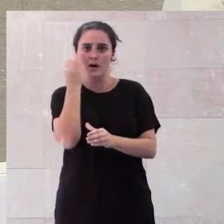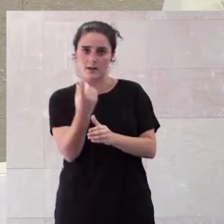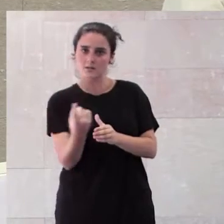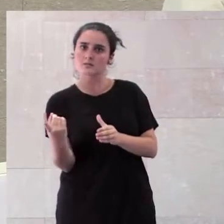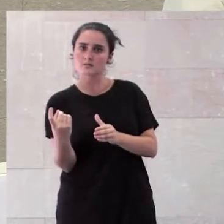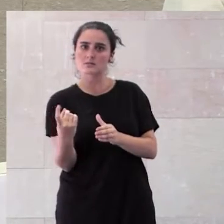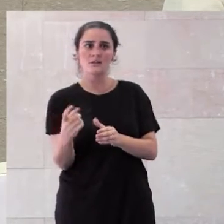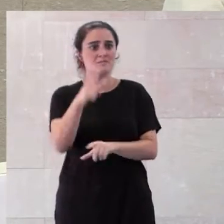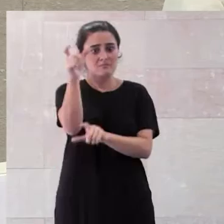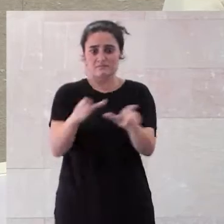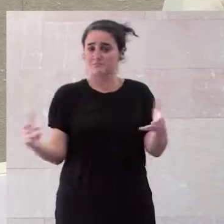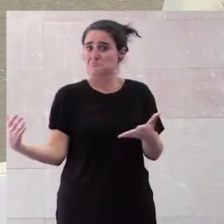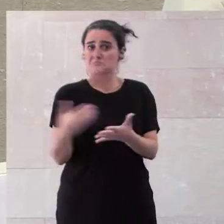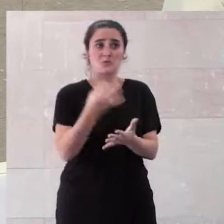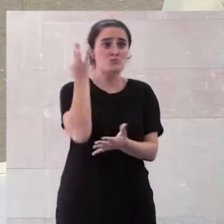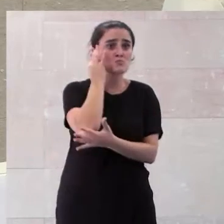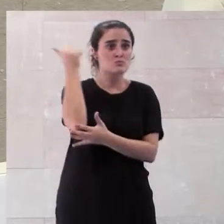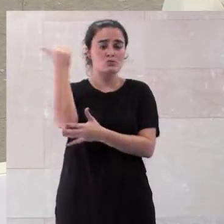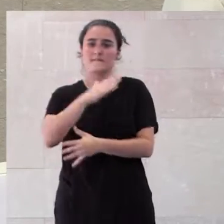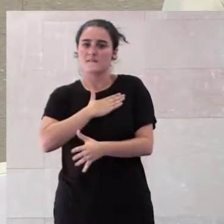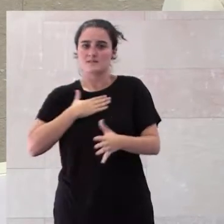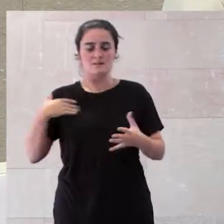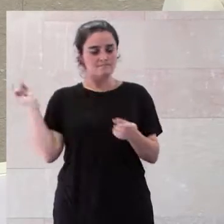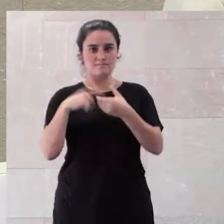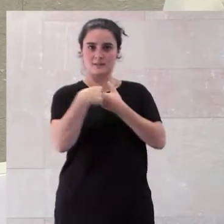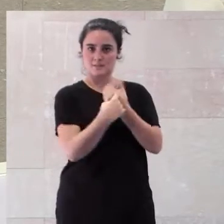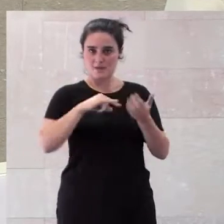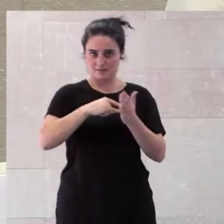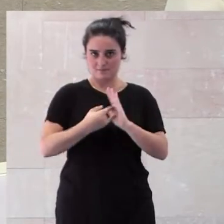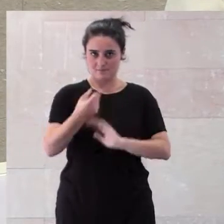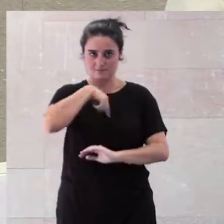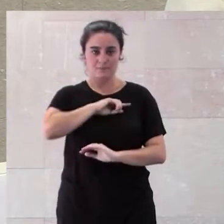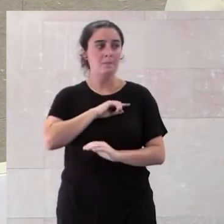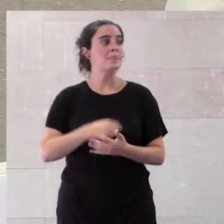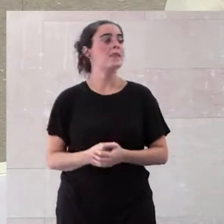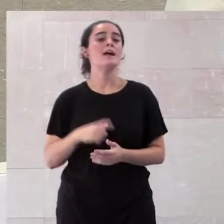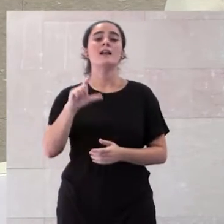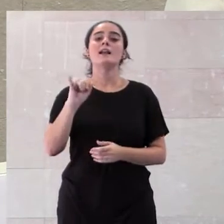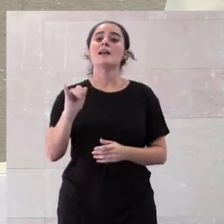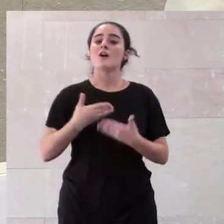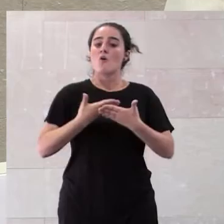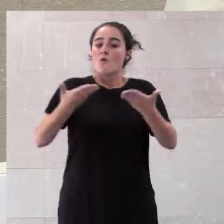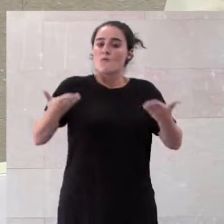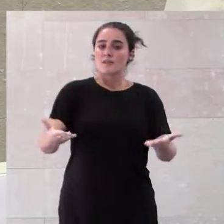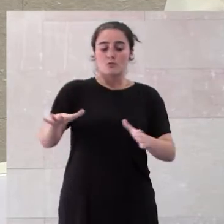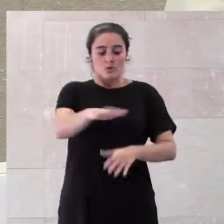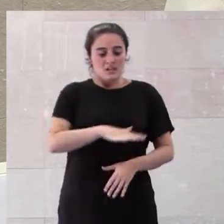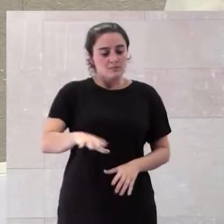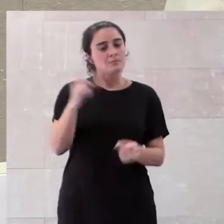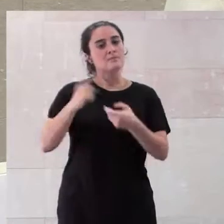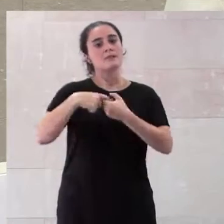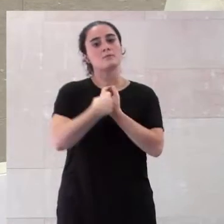aquellas personas, mujeres y hombres que quieran implicarse en este proyecto. Laia va a ofrecer un espacio para la participación política y social de las